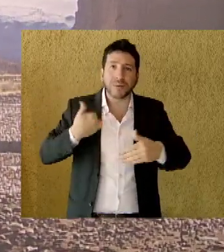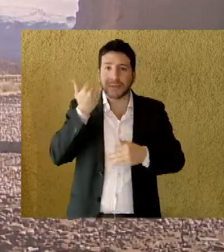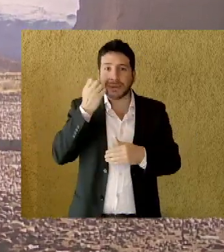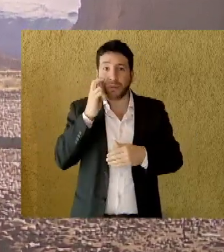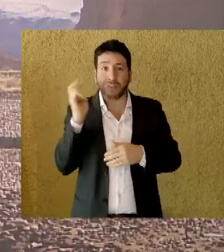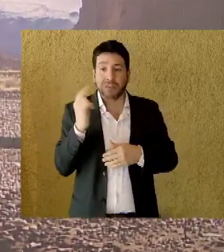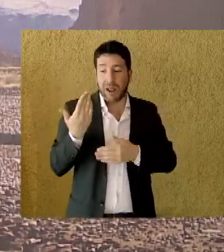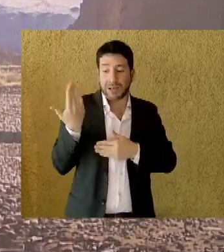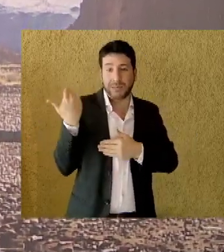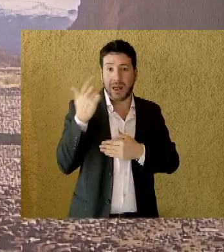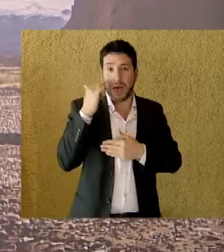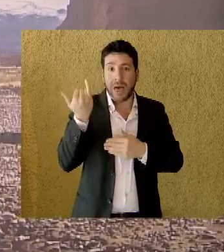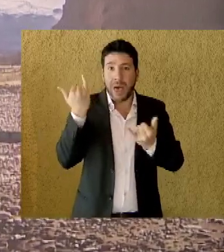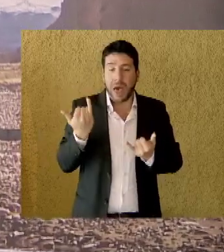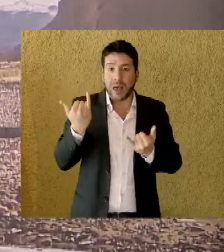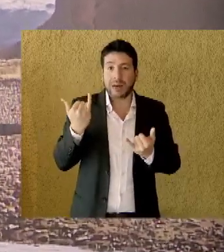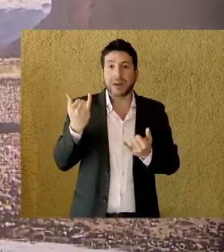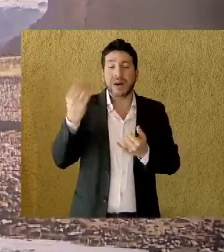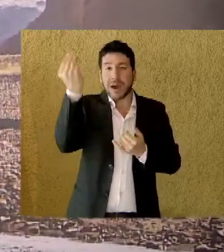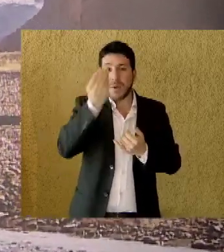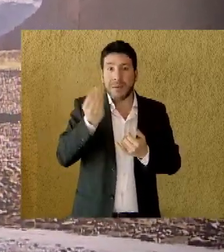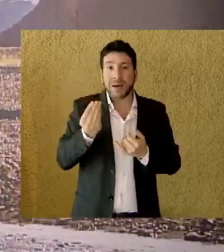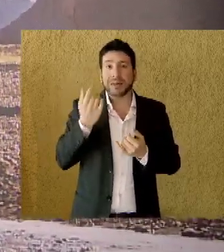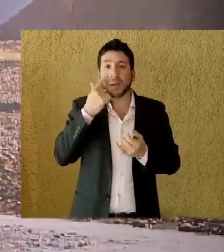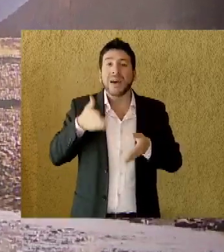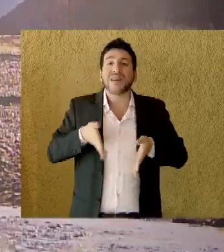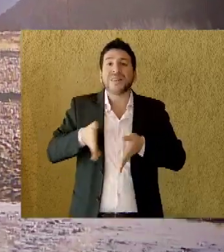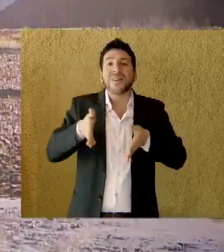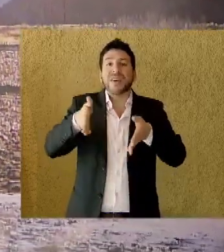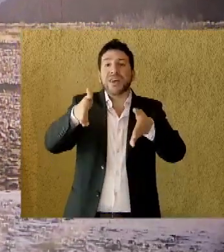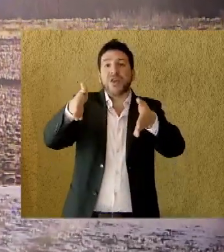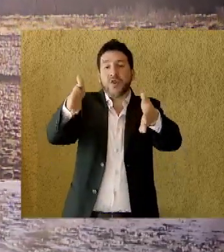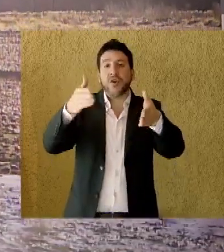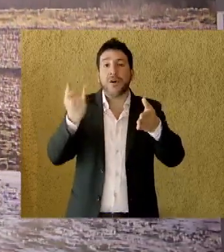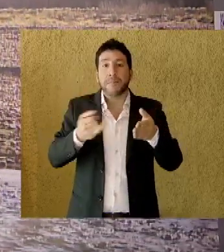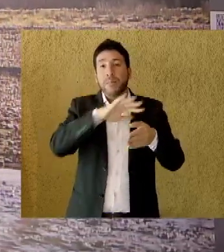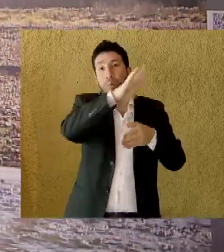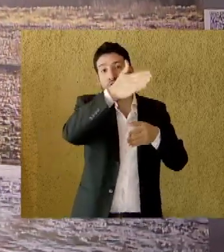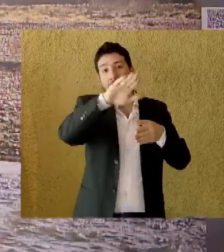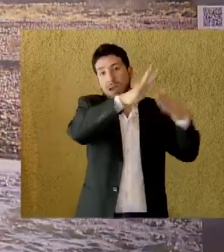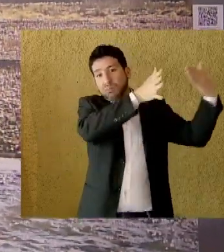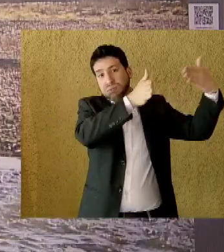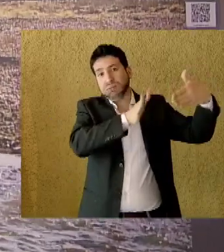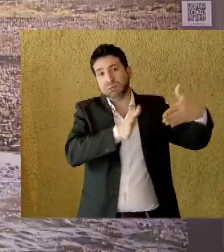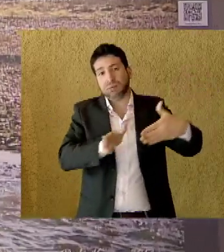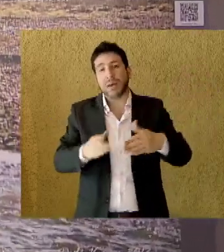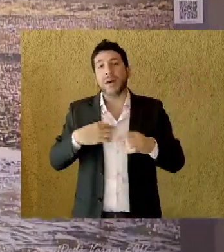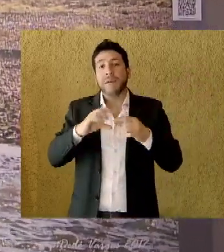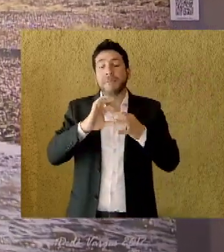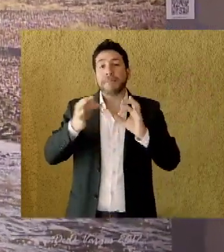una representación, una imagen típica del río que escurre a partir del deshielo, con una frase muy